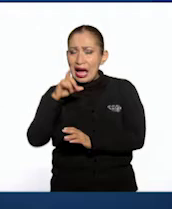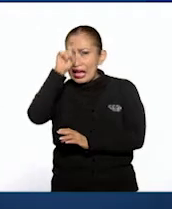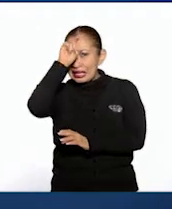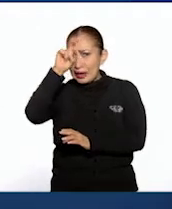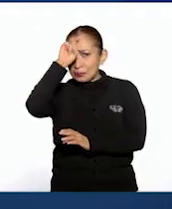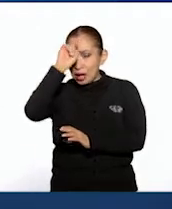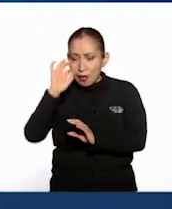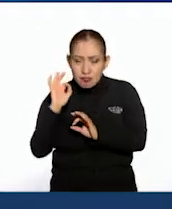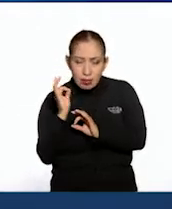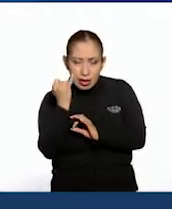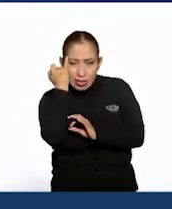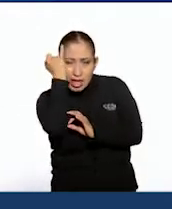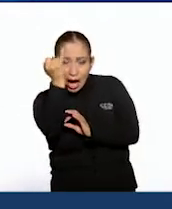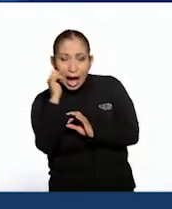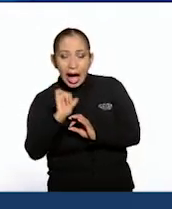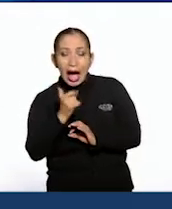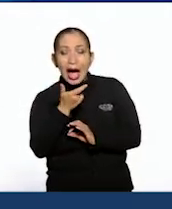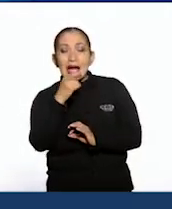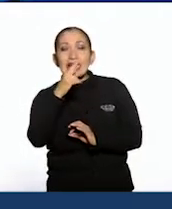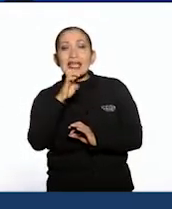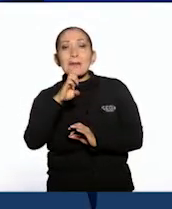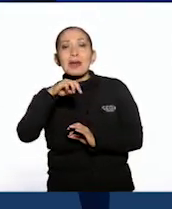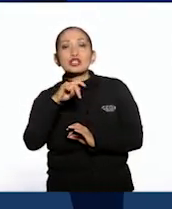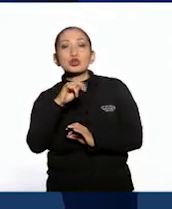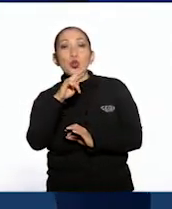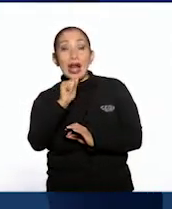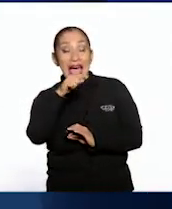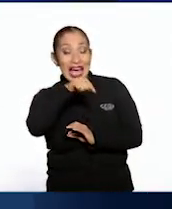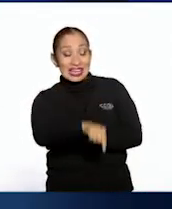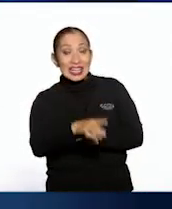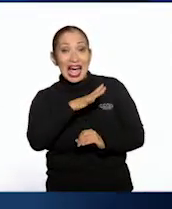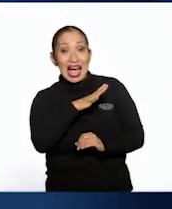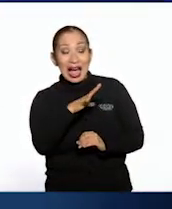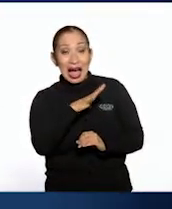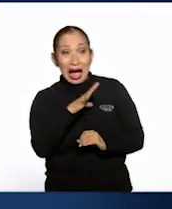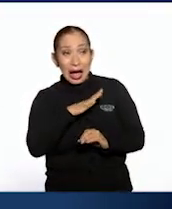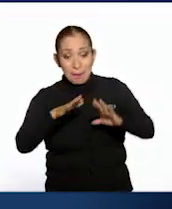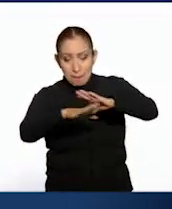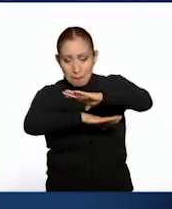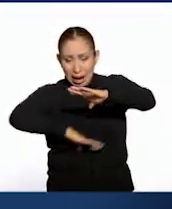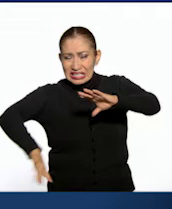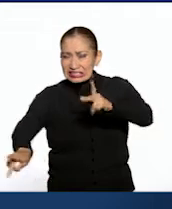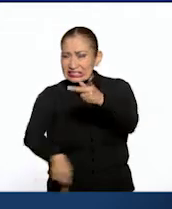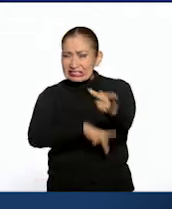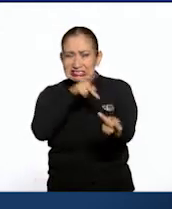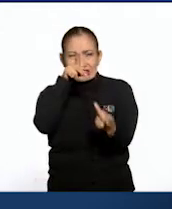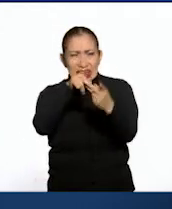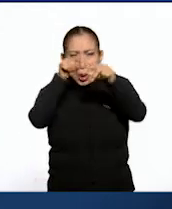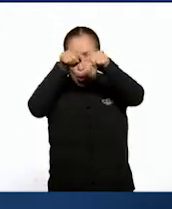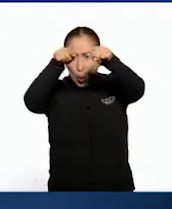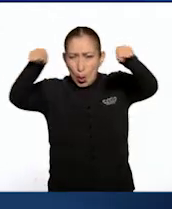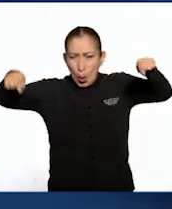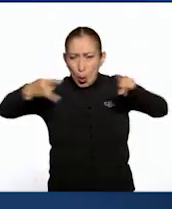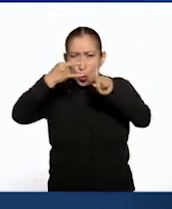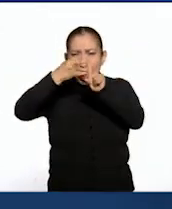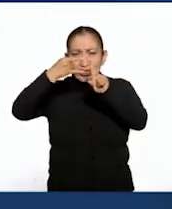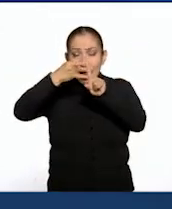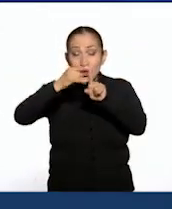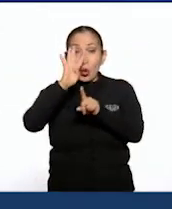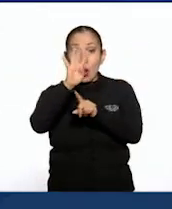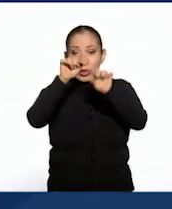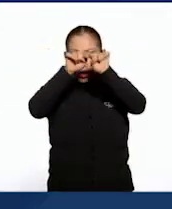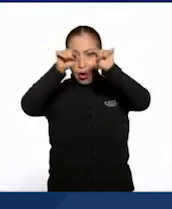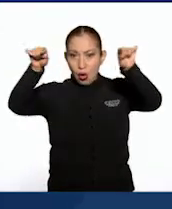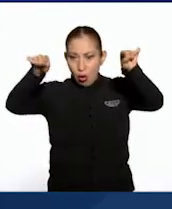de las técnicas de la agrimensura, pues esta exhibe una base casi perfectamente cuadrada y sus 4